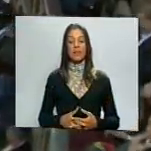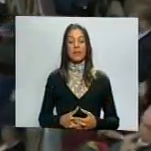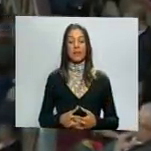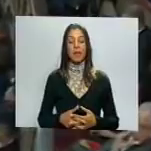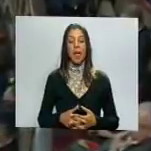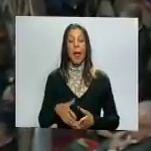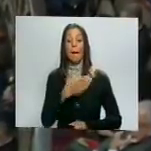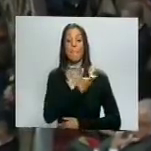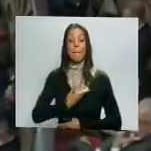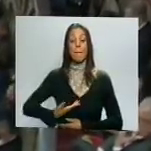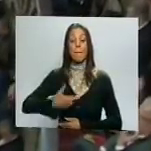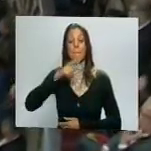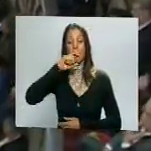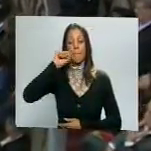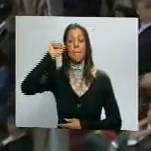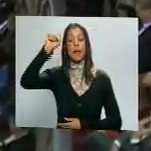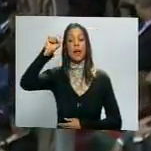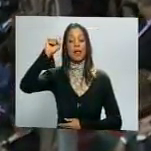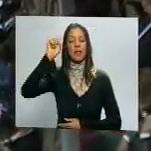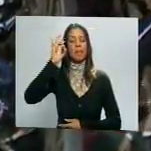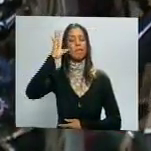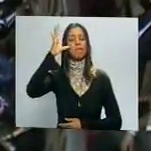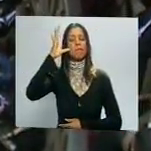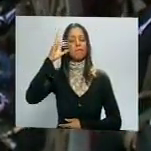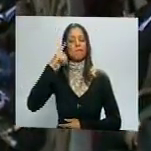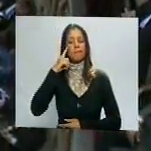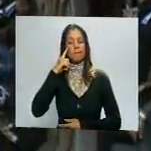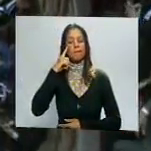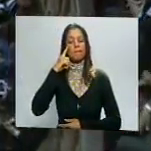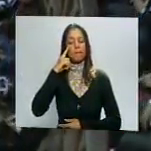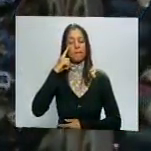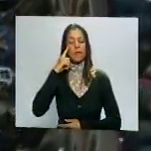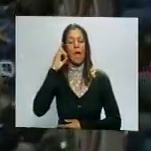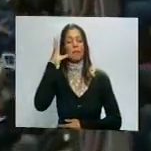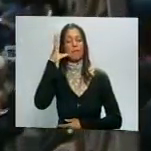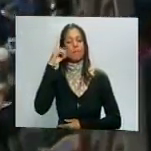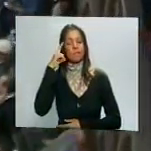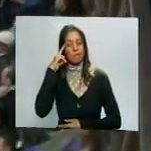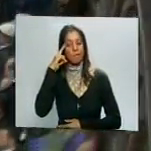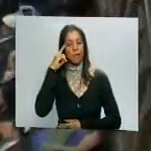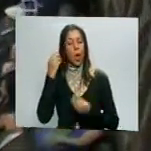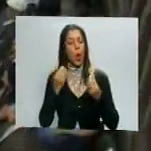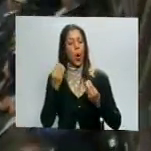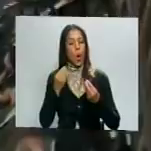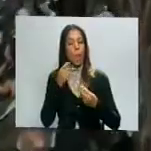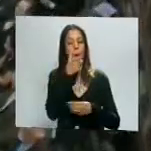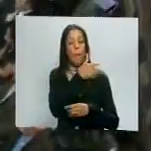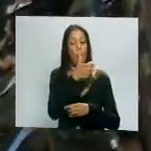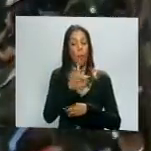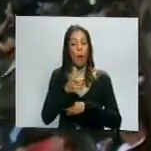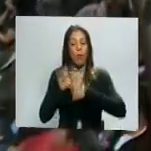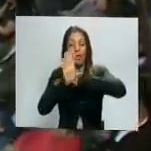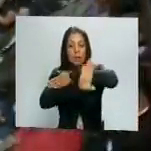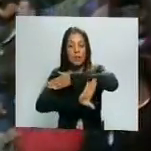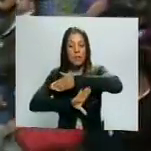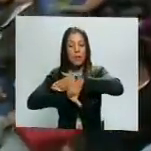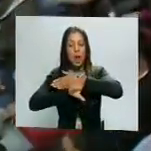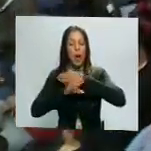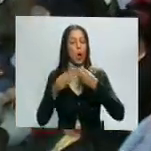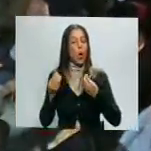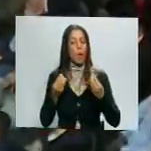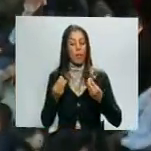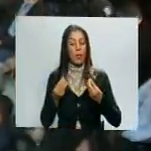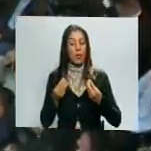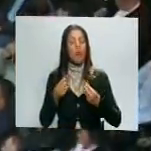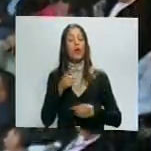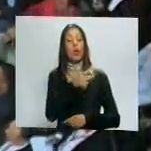el presidente se la ingenió también y buscó la forma de proteger al pueblo. Porque ustedes